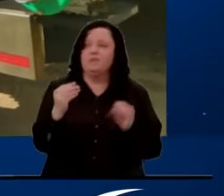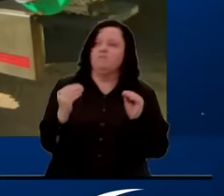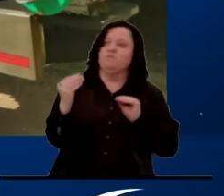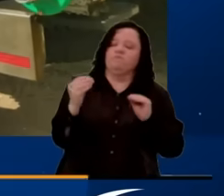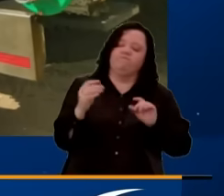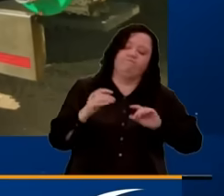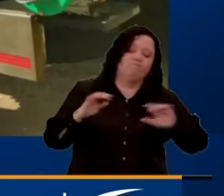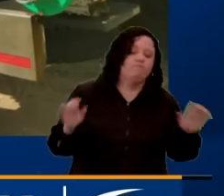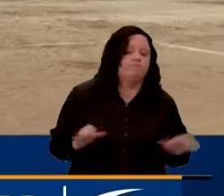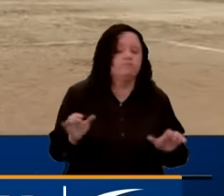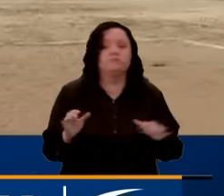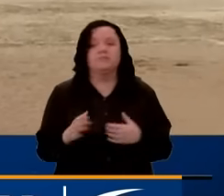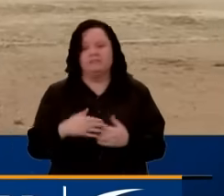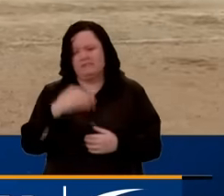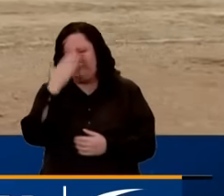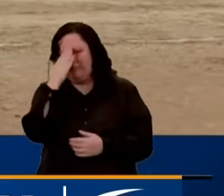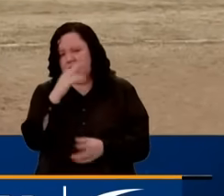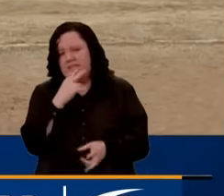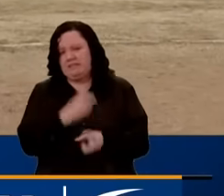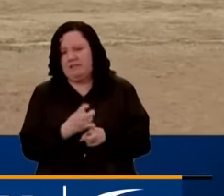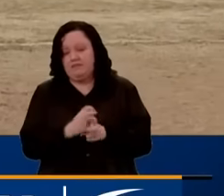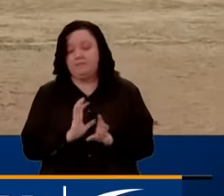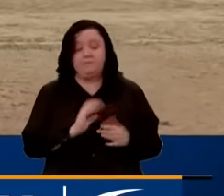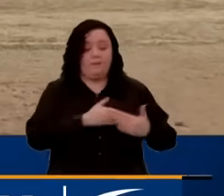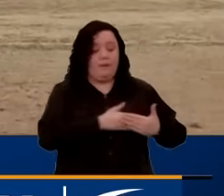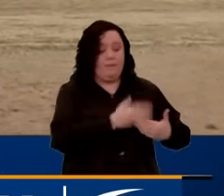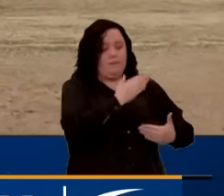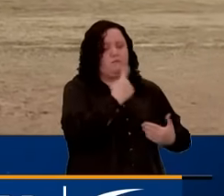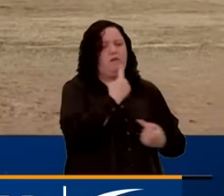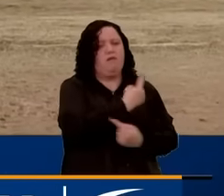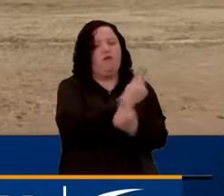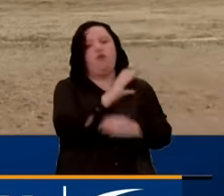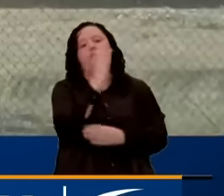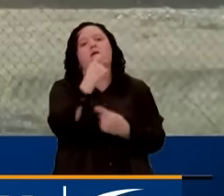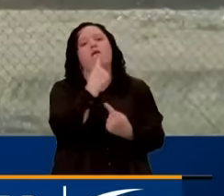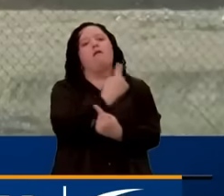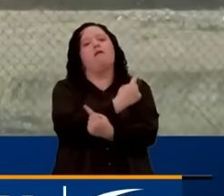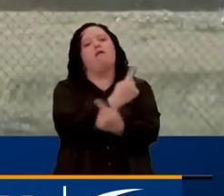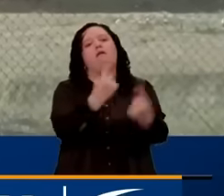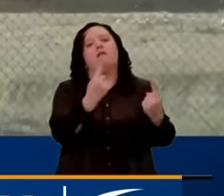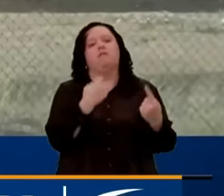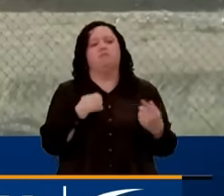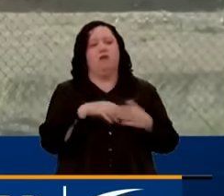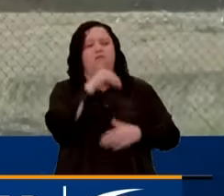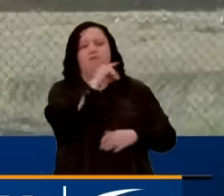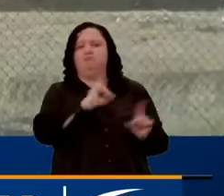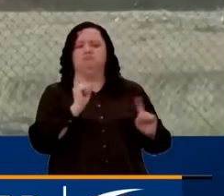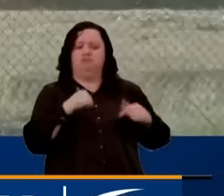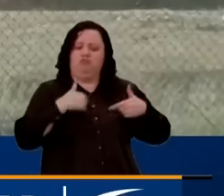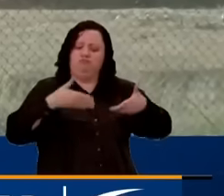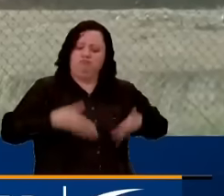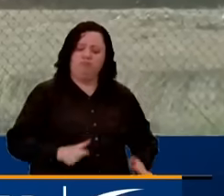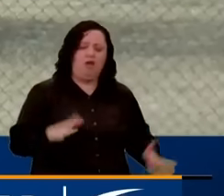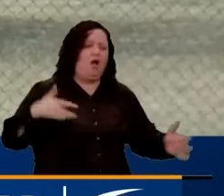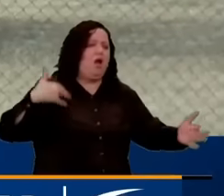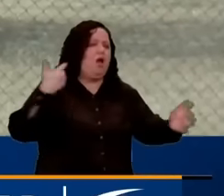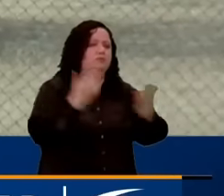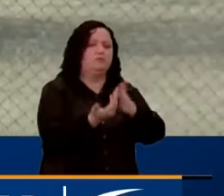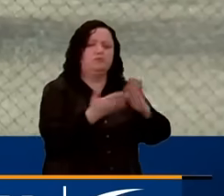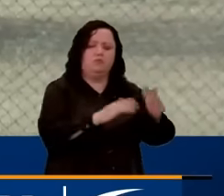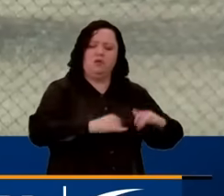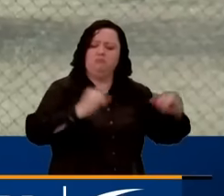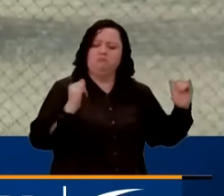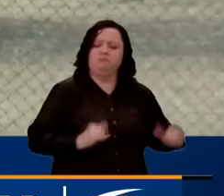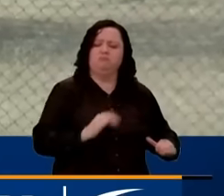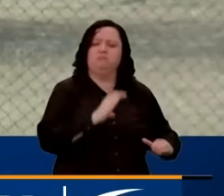acuerdo. Desde un inicio le conté al país que no espero irme. Aquí nací y aquí moriré. Mi